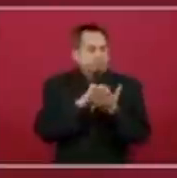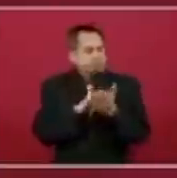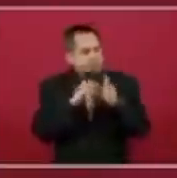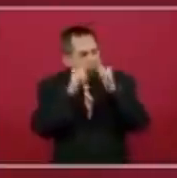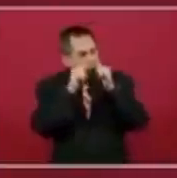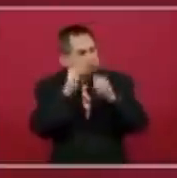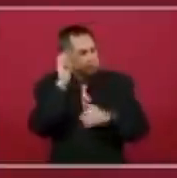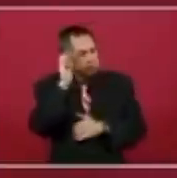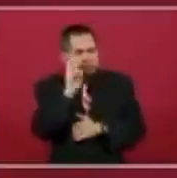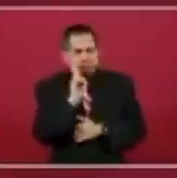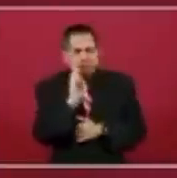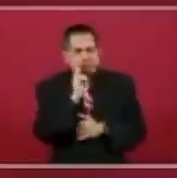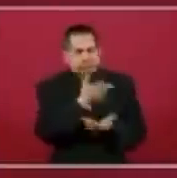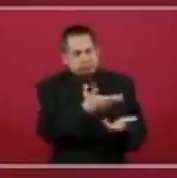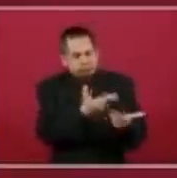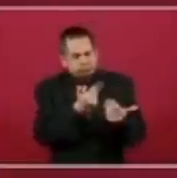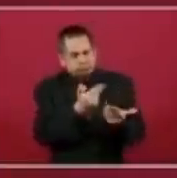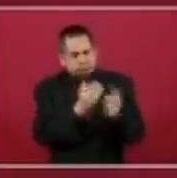escucharlos como